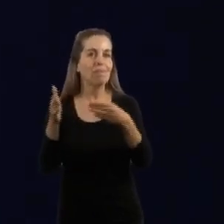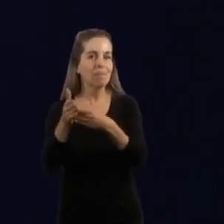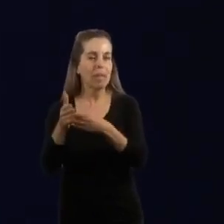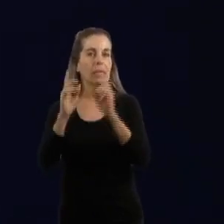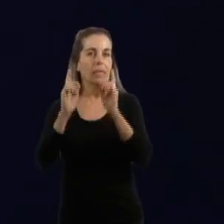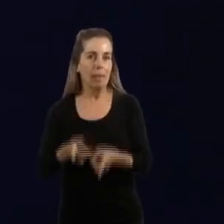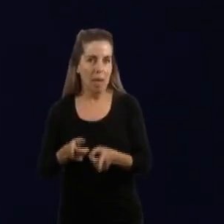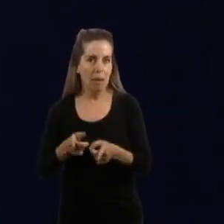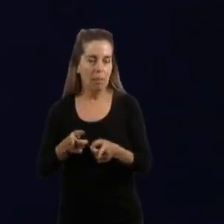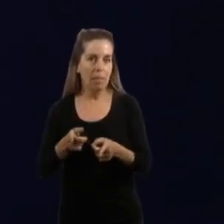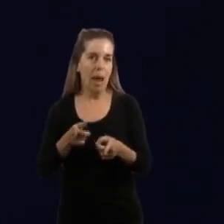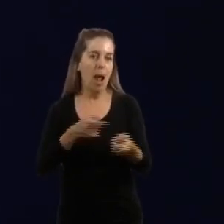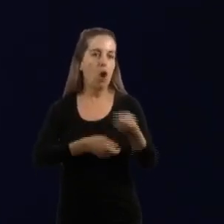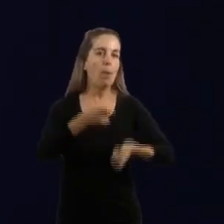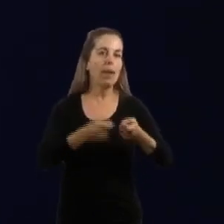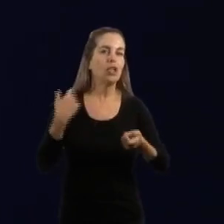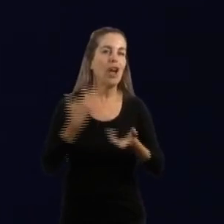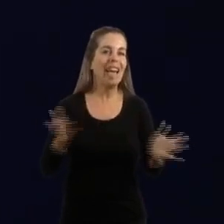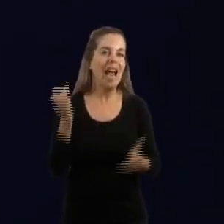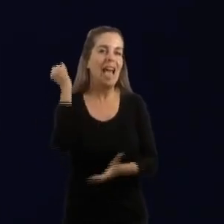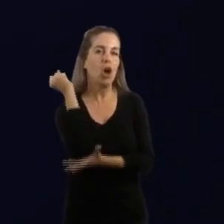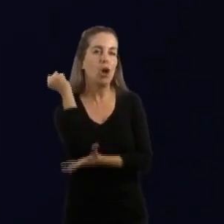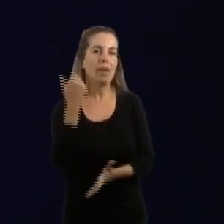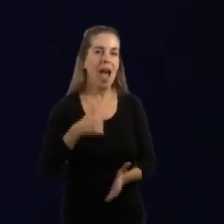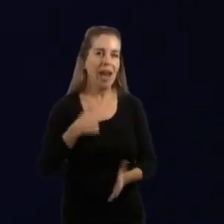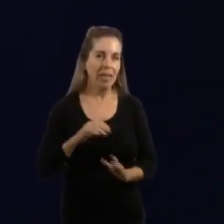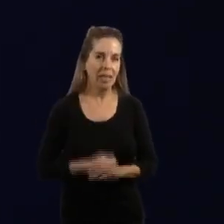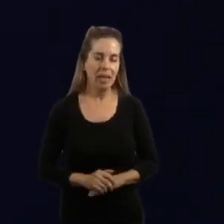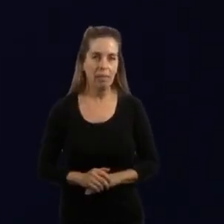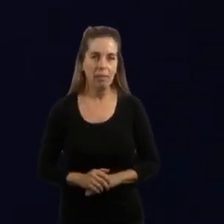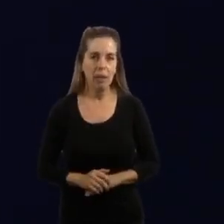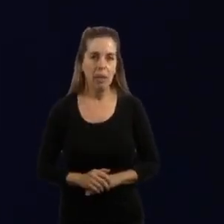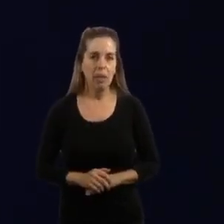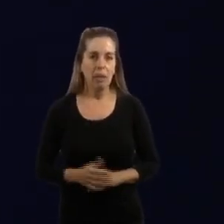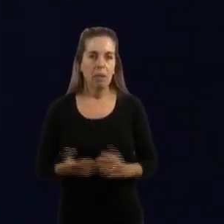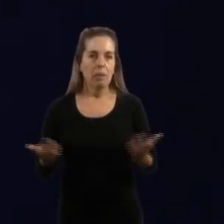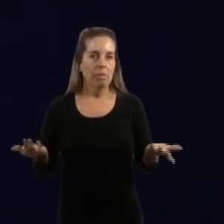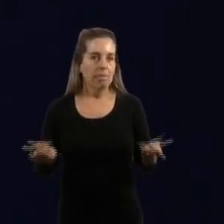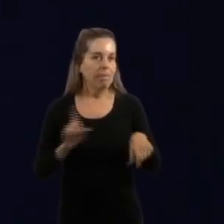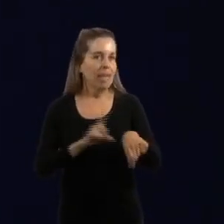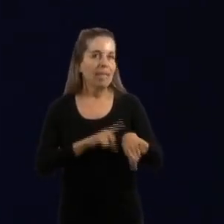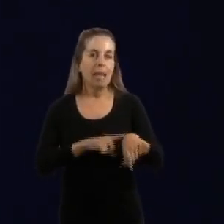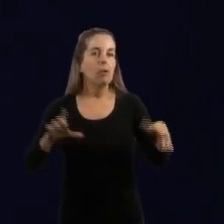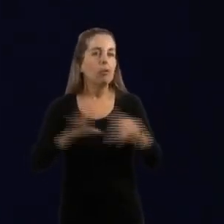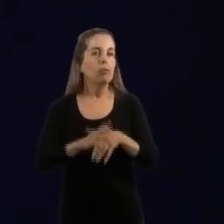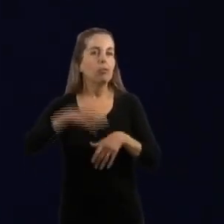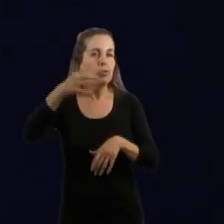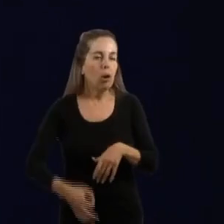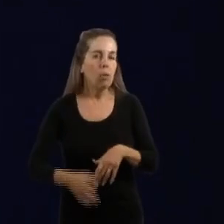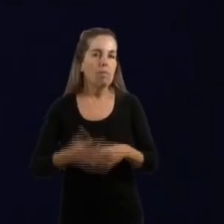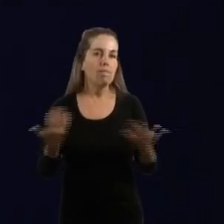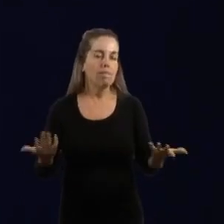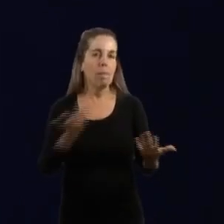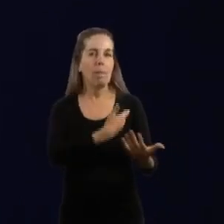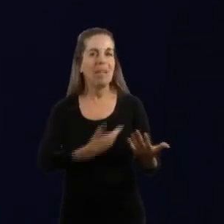el mercado en la Argentina, o la economía argentina. Así que retrase o que no retrase, no. El presidente, de todas